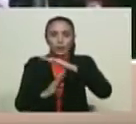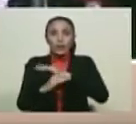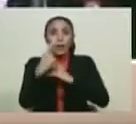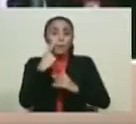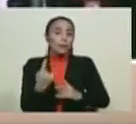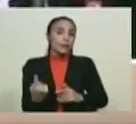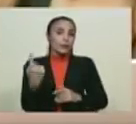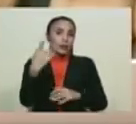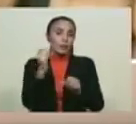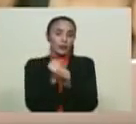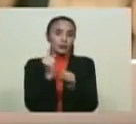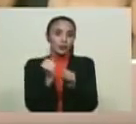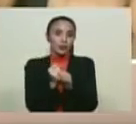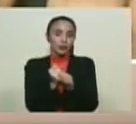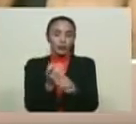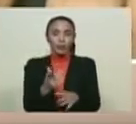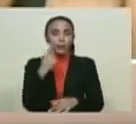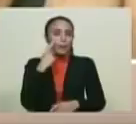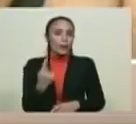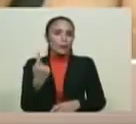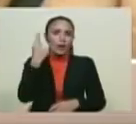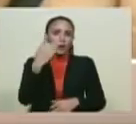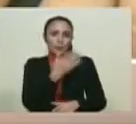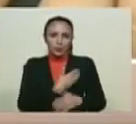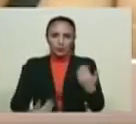obrero metalúrgico que llegó.